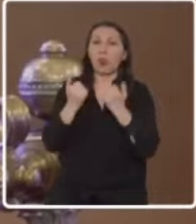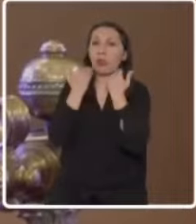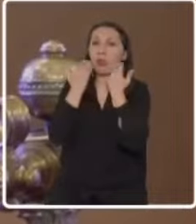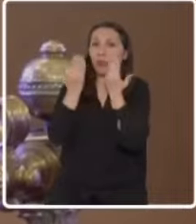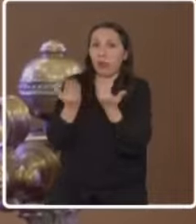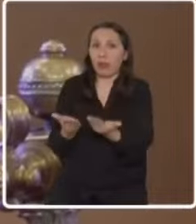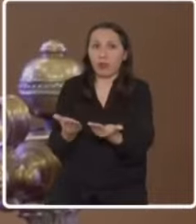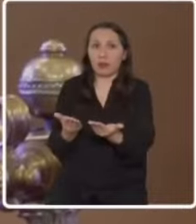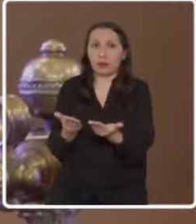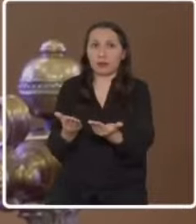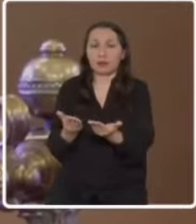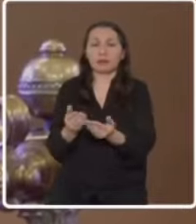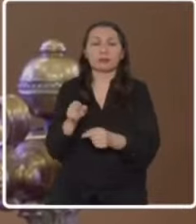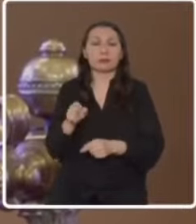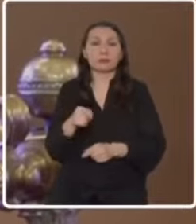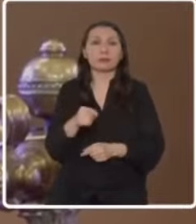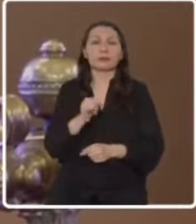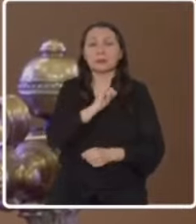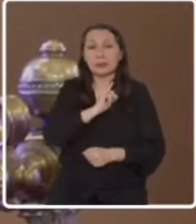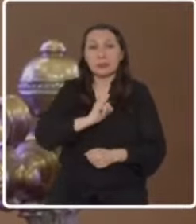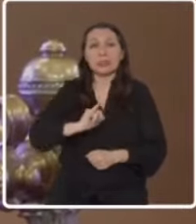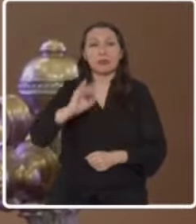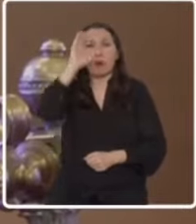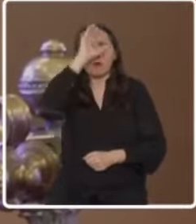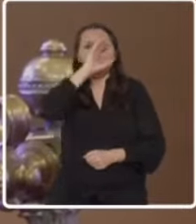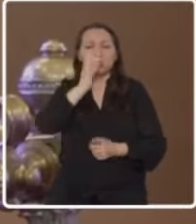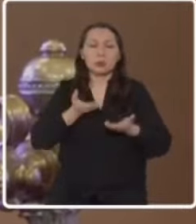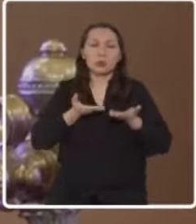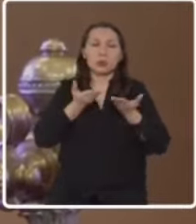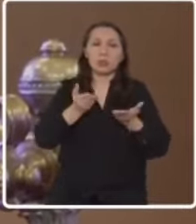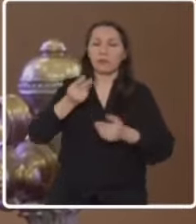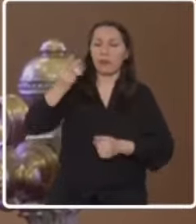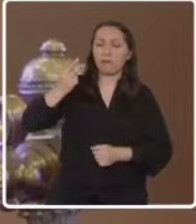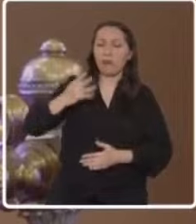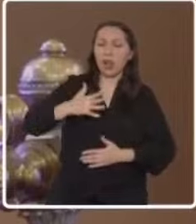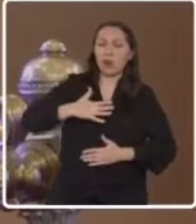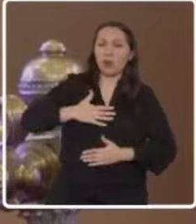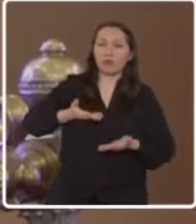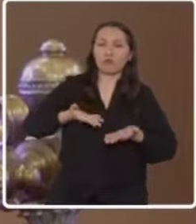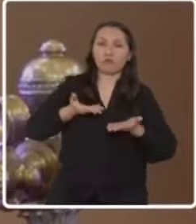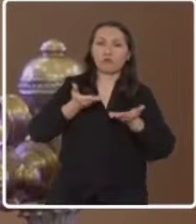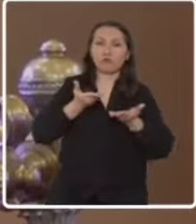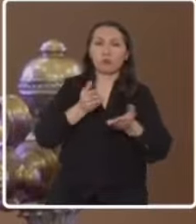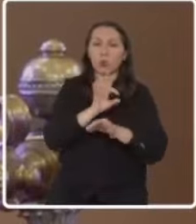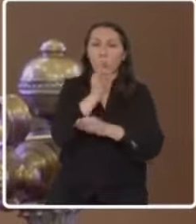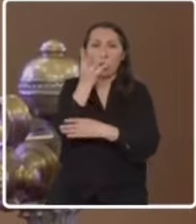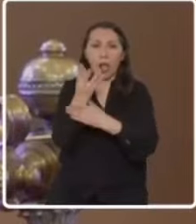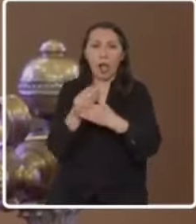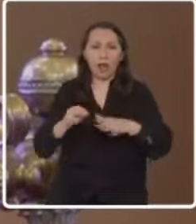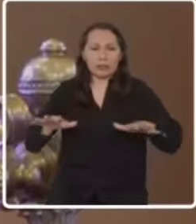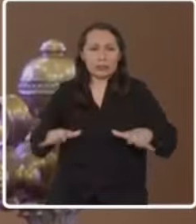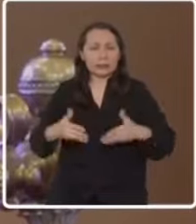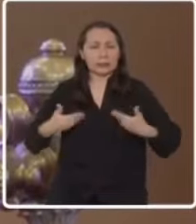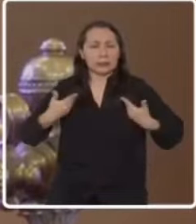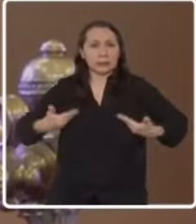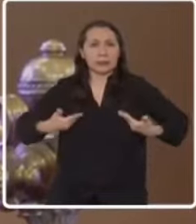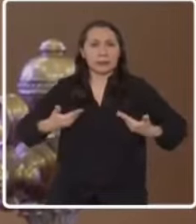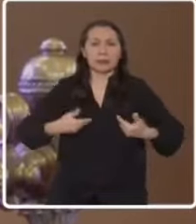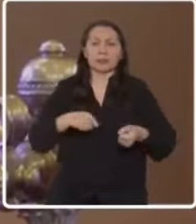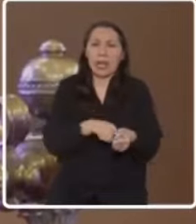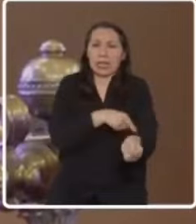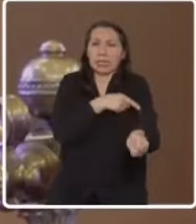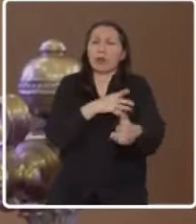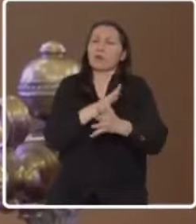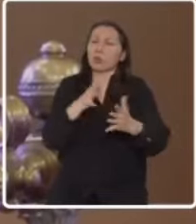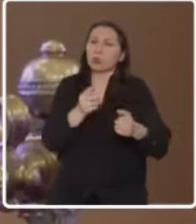otorgar, a la que siempre buscó servir con sus valores, su inagotable energía y con